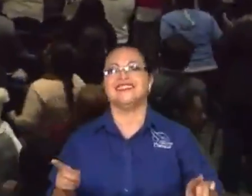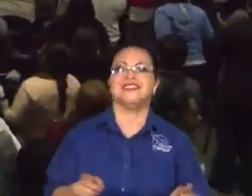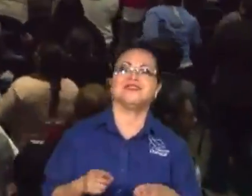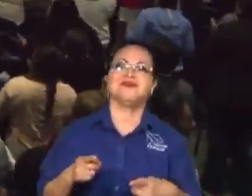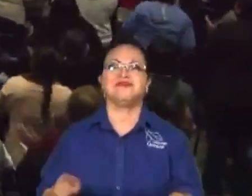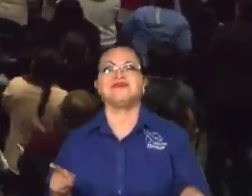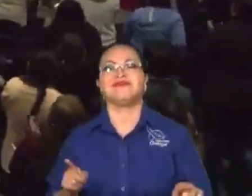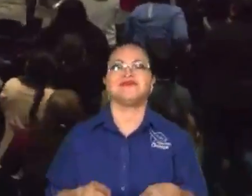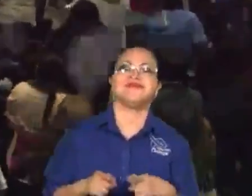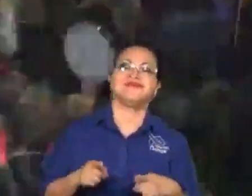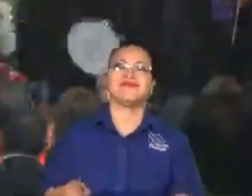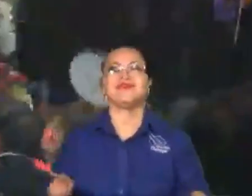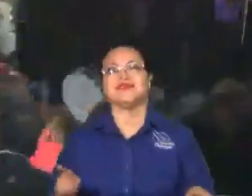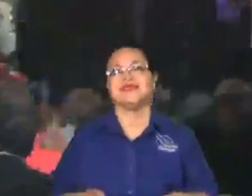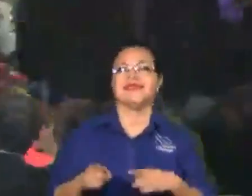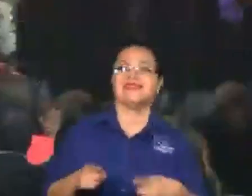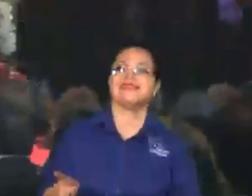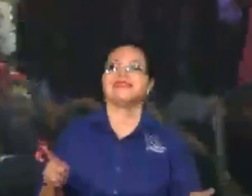Gozo.